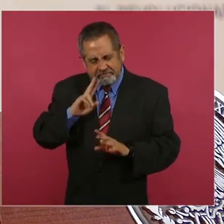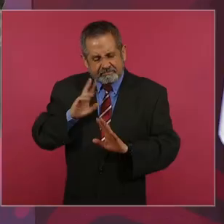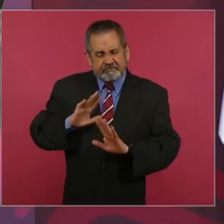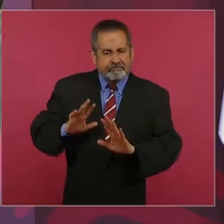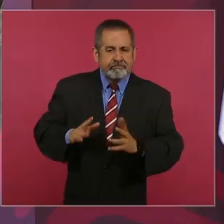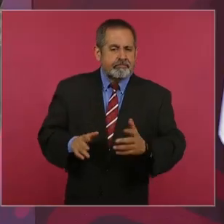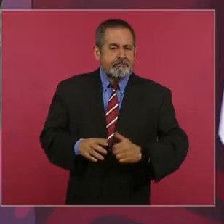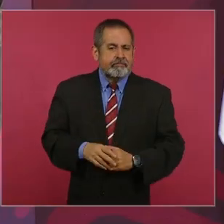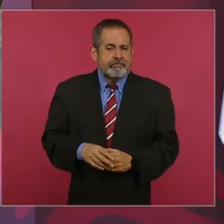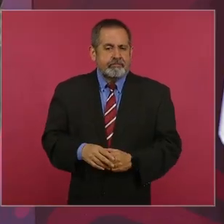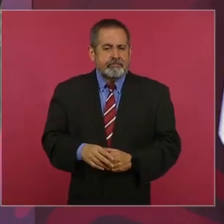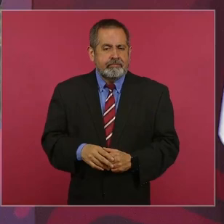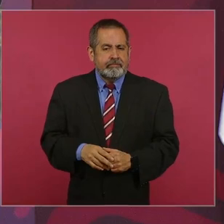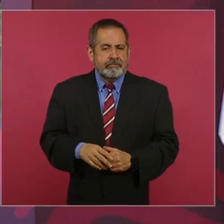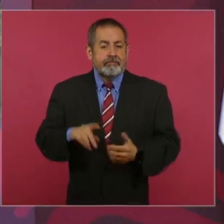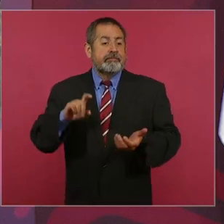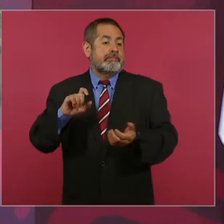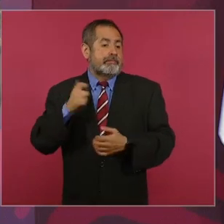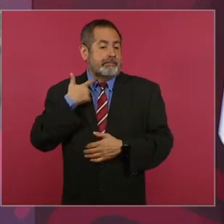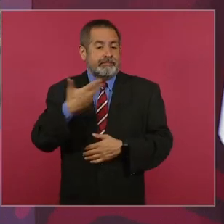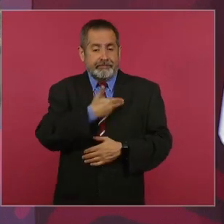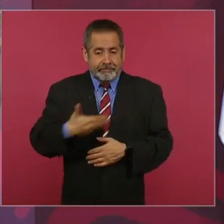para los expresidentes